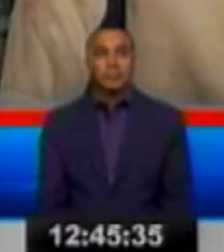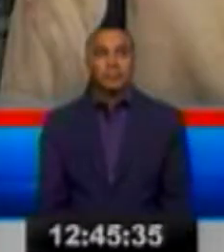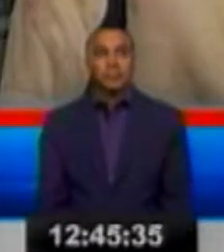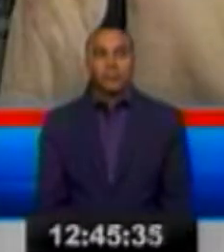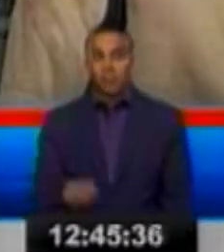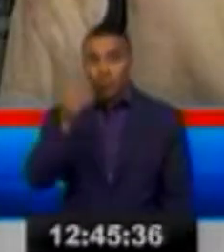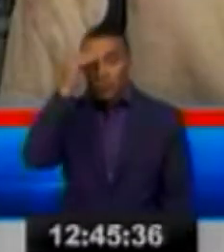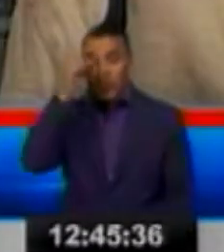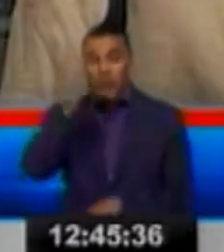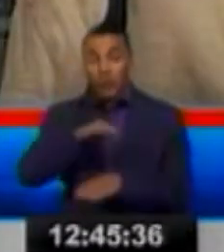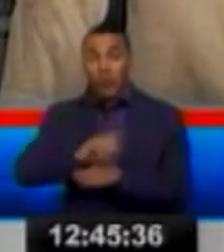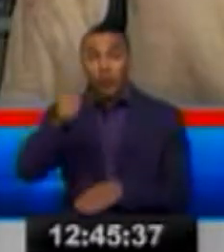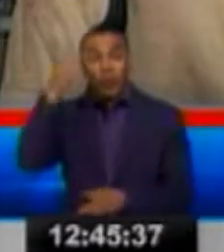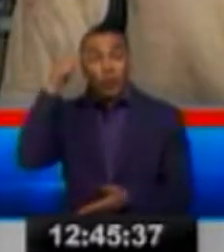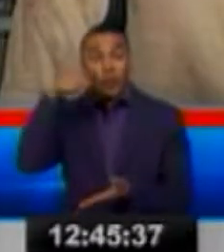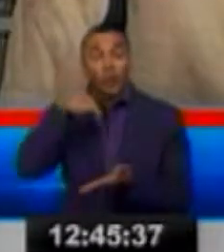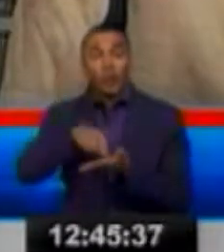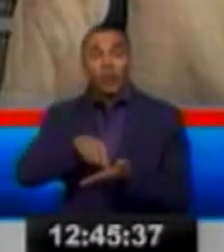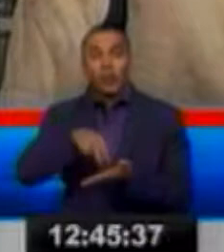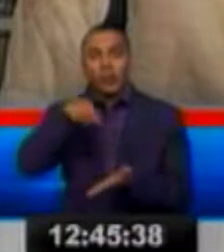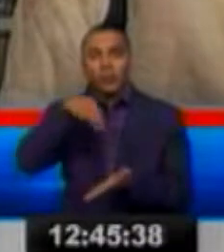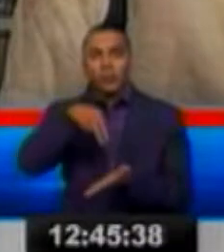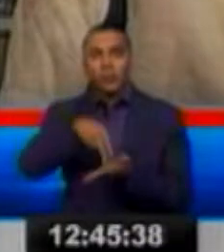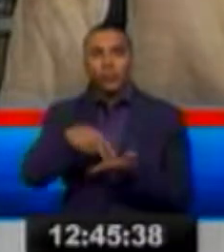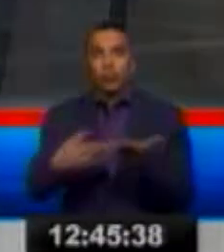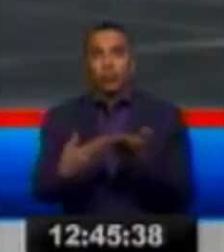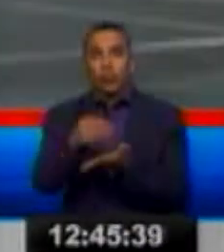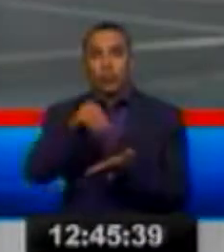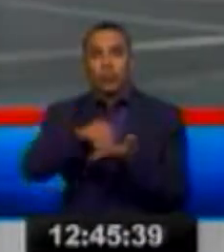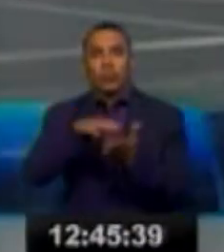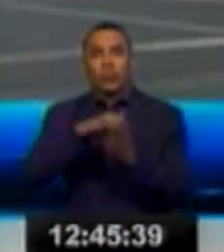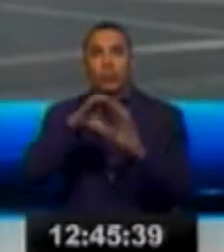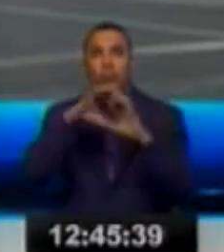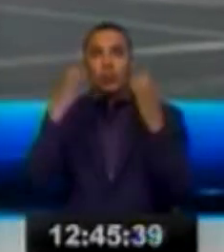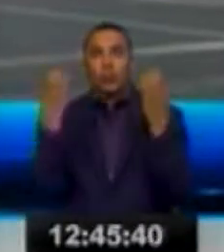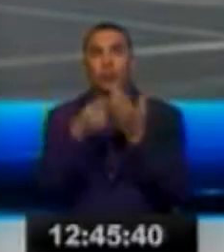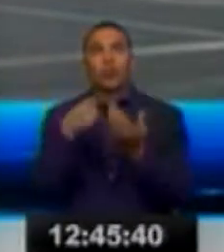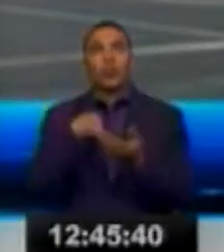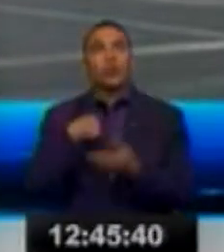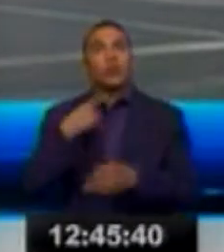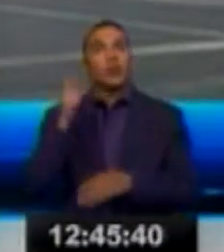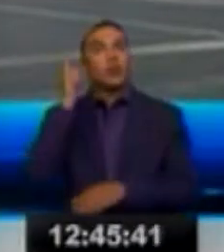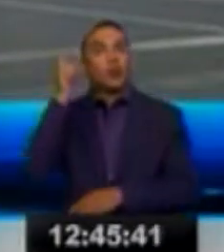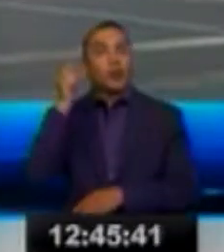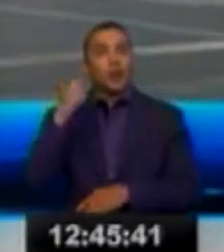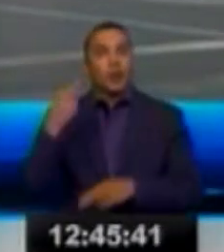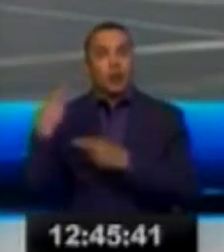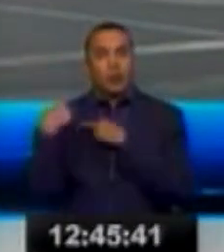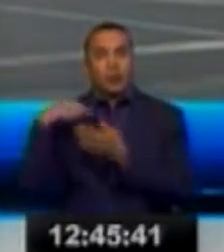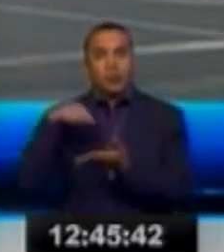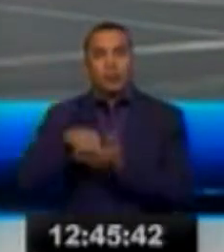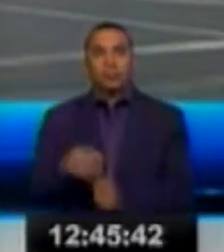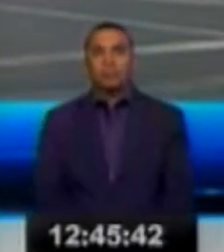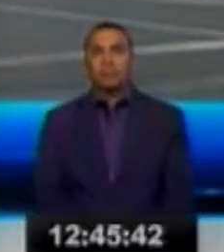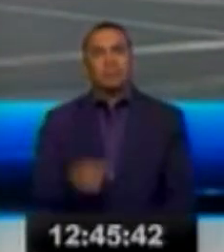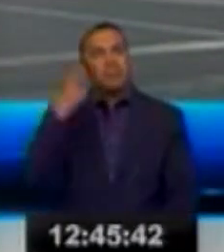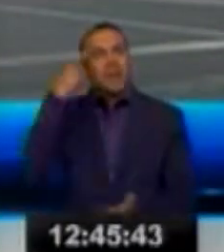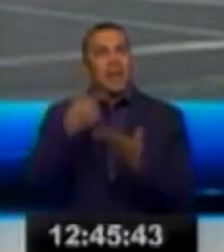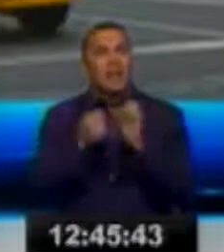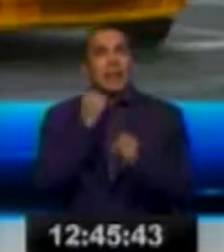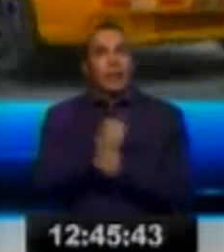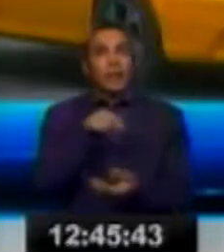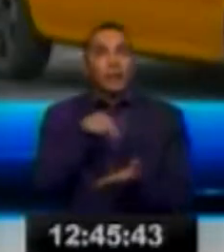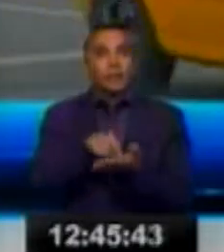Buenas tardes. El gobernador presidirá el recién conformado ente junto a los organismos públicos encargados de la tarea, principalmente